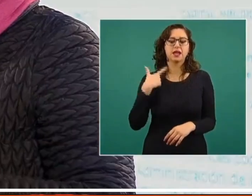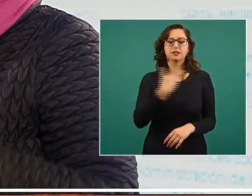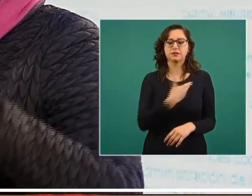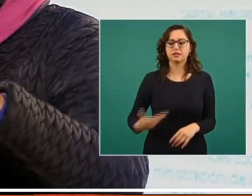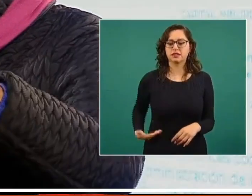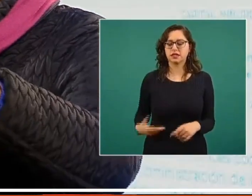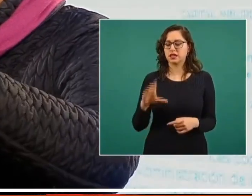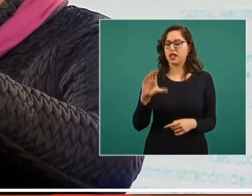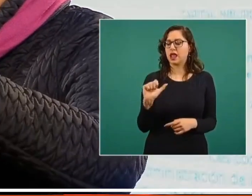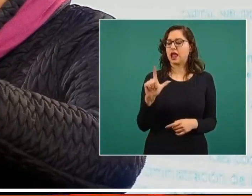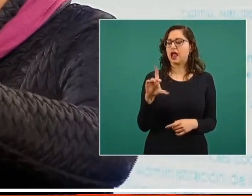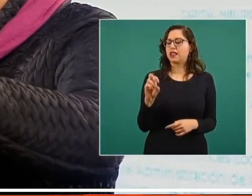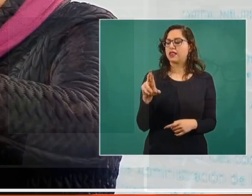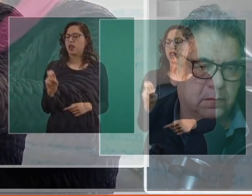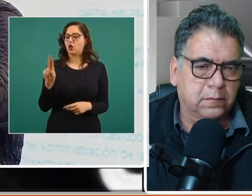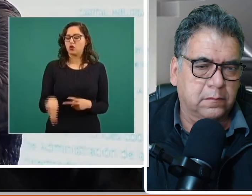Genaro García Luna.